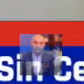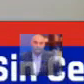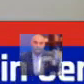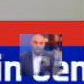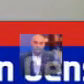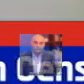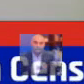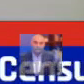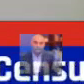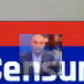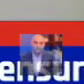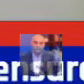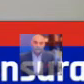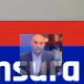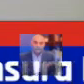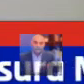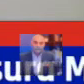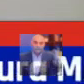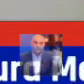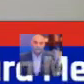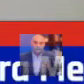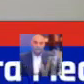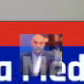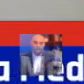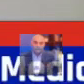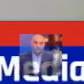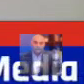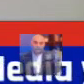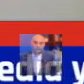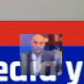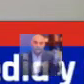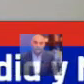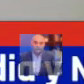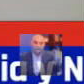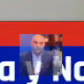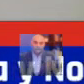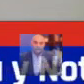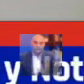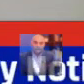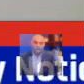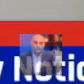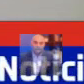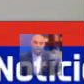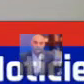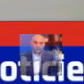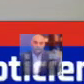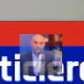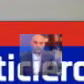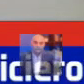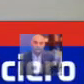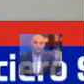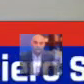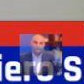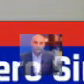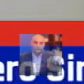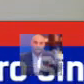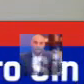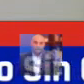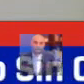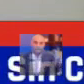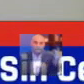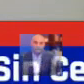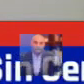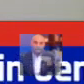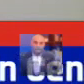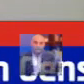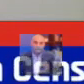actualmente, pues López Obrador sería el presidente más insultado dentro de la historia. También ahí entramos